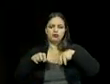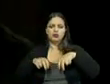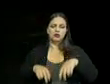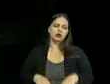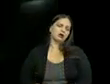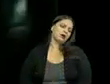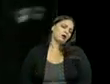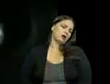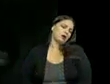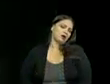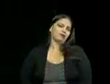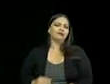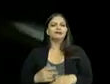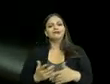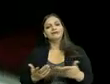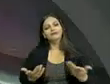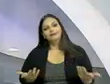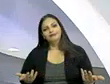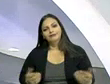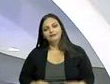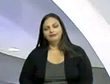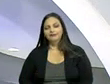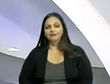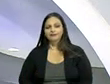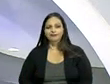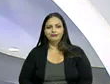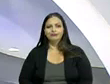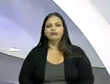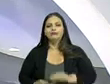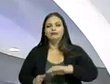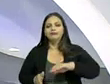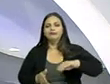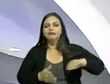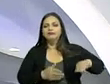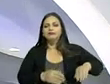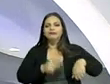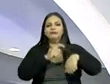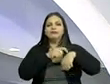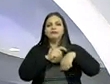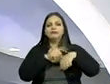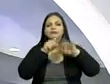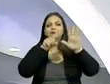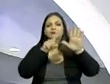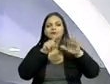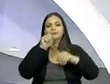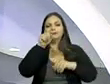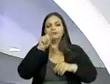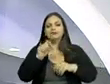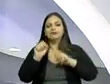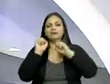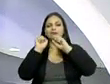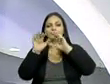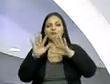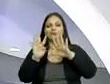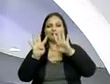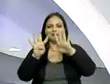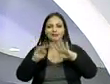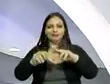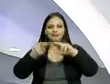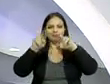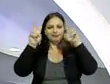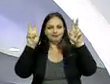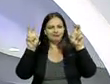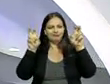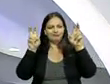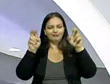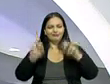Oye, vamos a cambiar completamente de tema cuando son las 6 de la mañana con 19 minutos. Y y vámonos con algo refrescante, algo lindo. ¿Qué te parece?